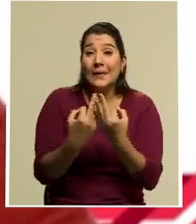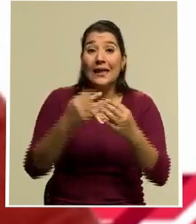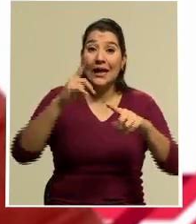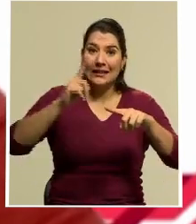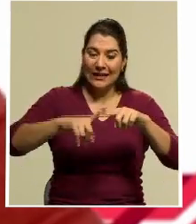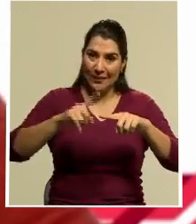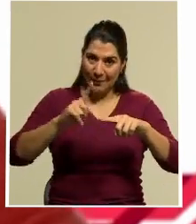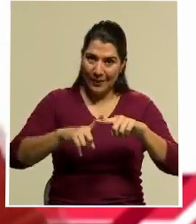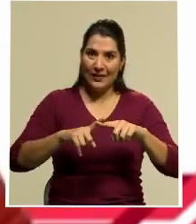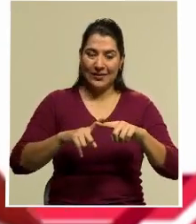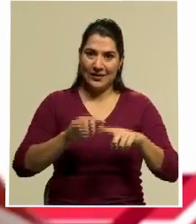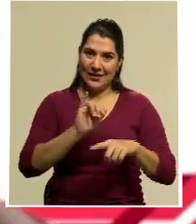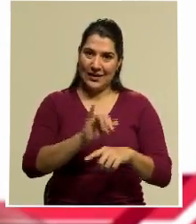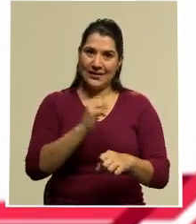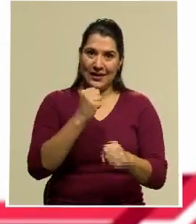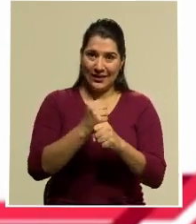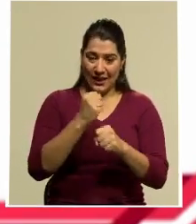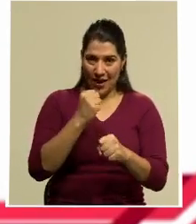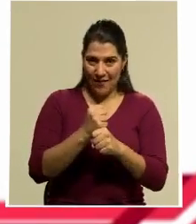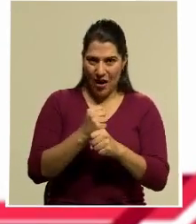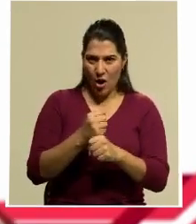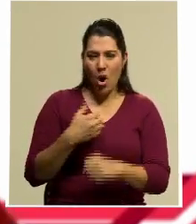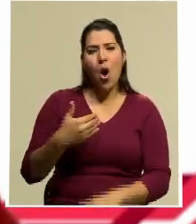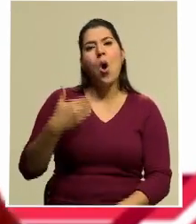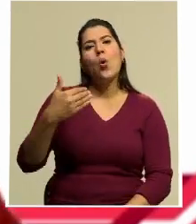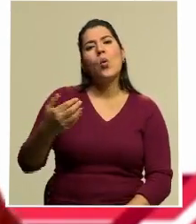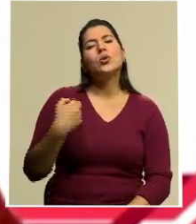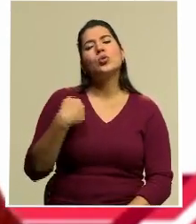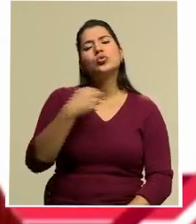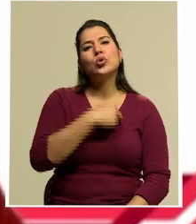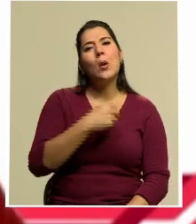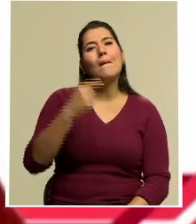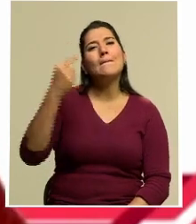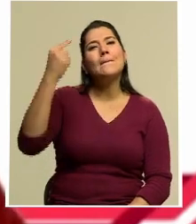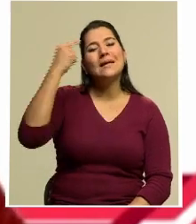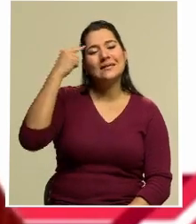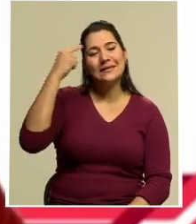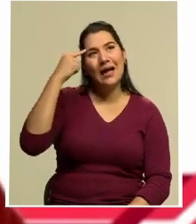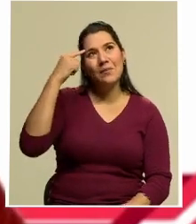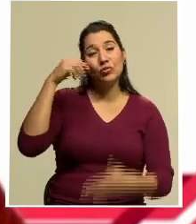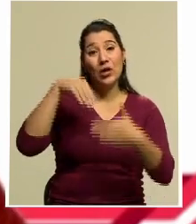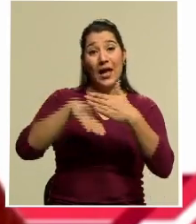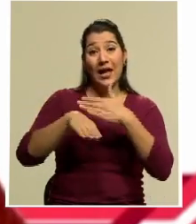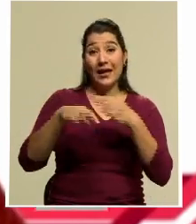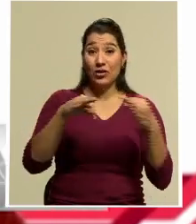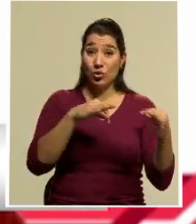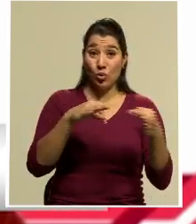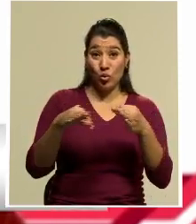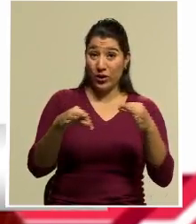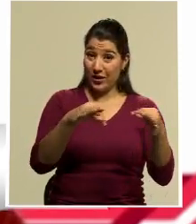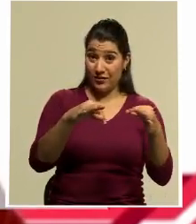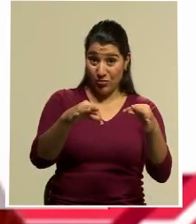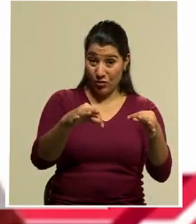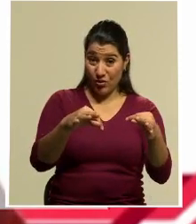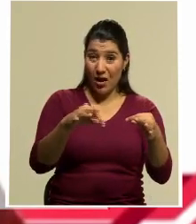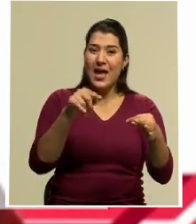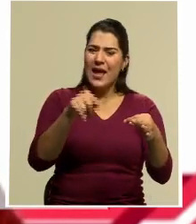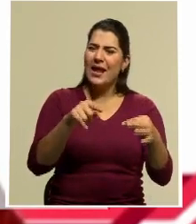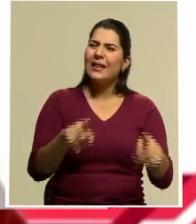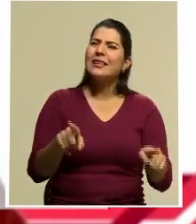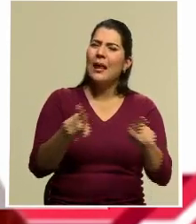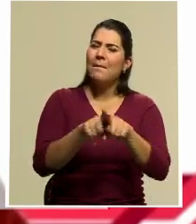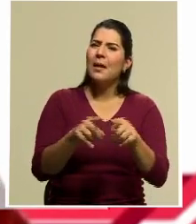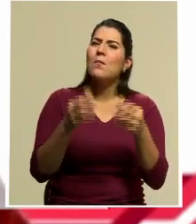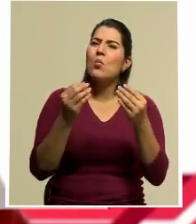esta actividad. Cuando pensamos en un sector del turismo también ampliamente